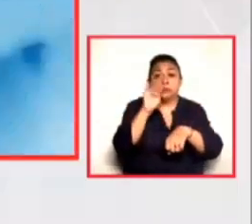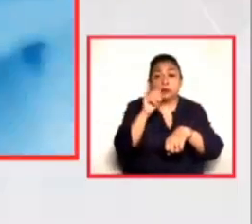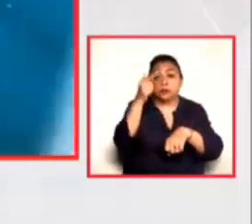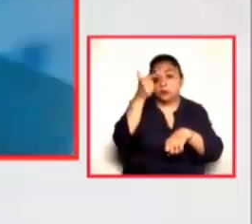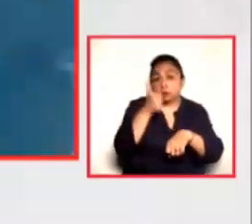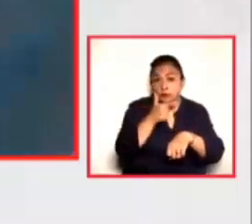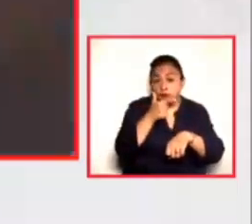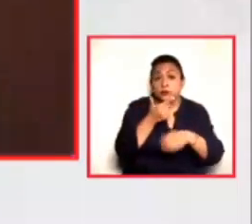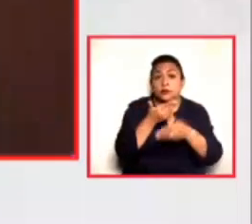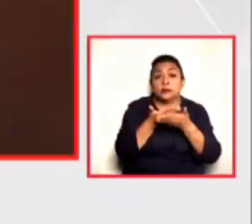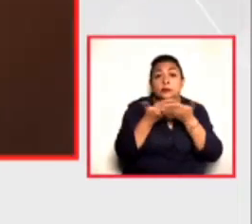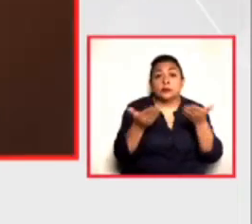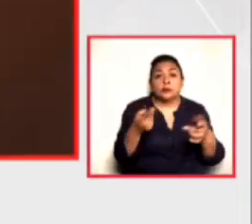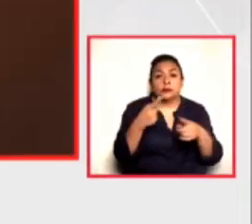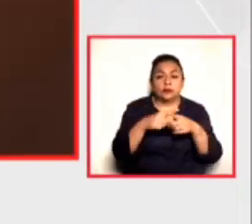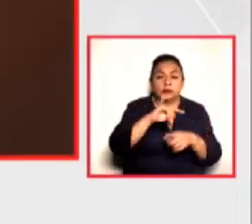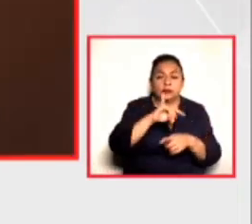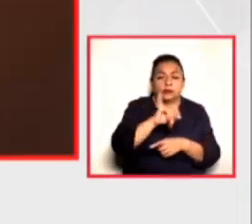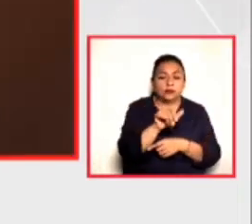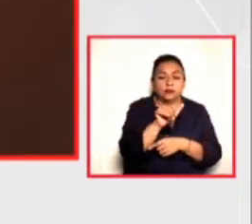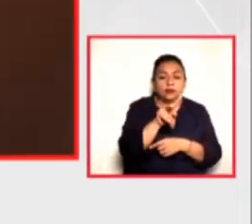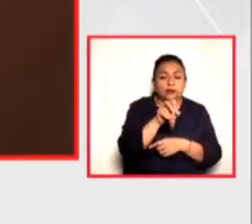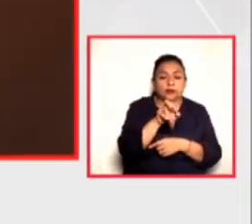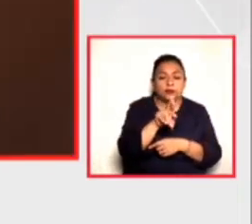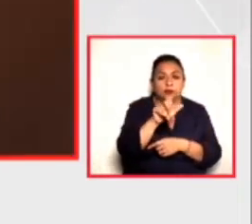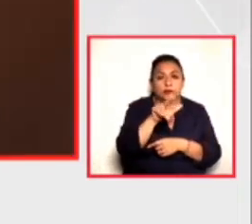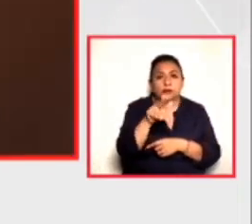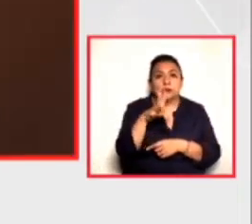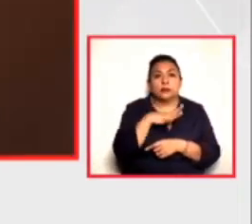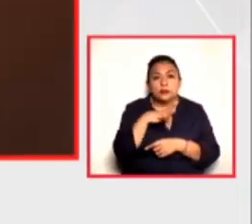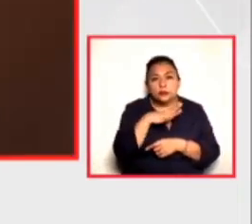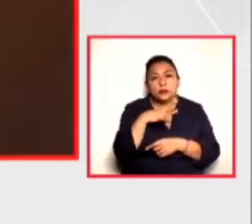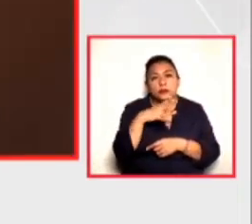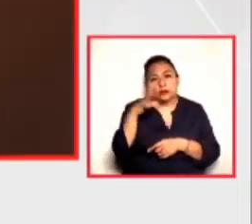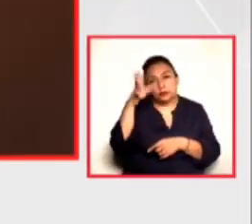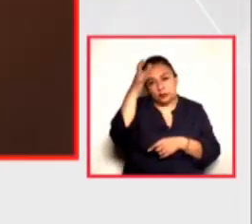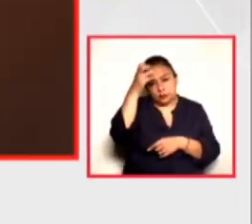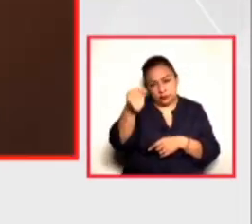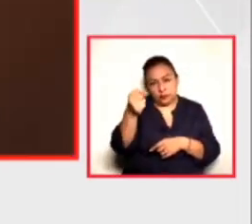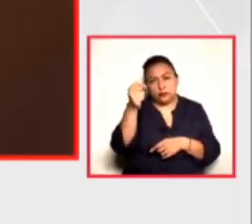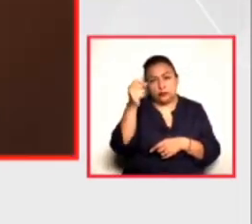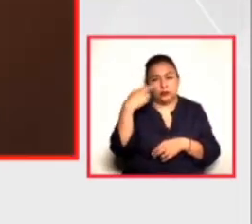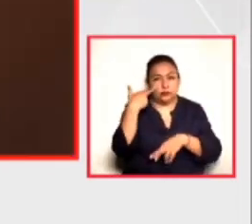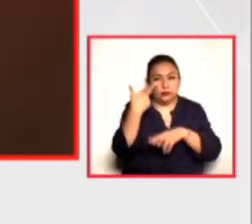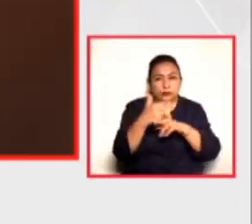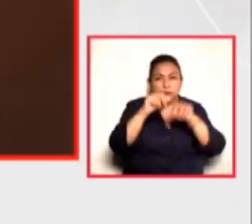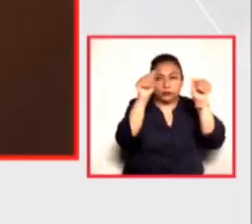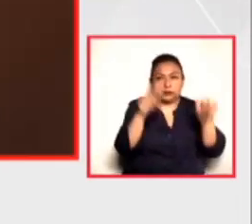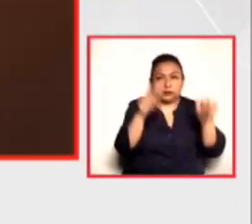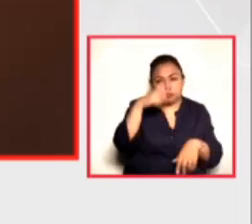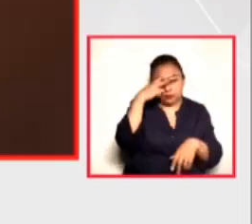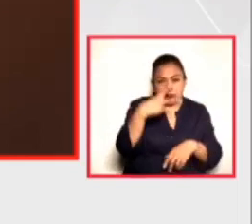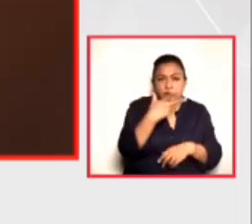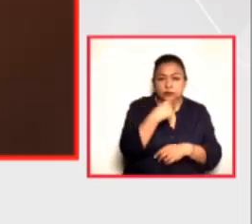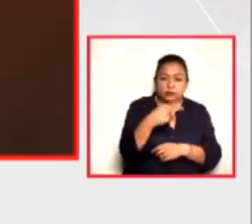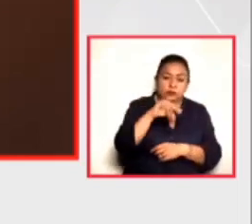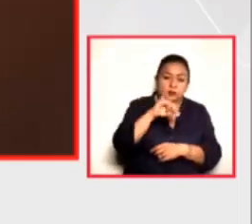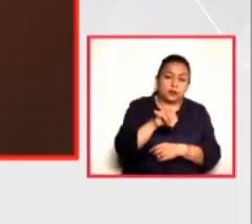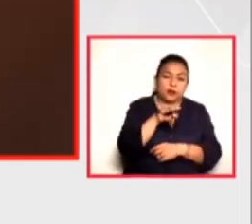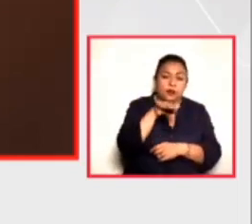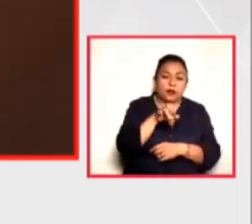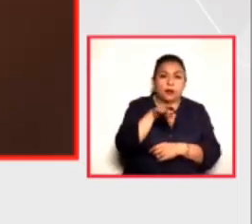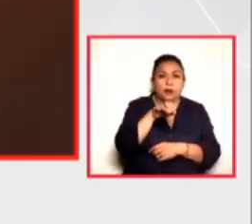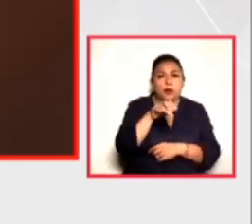ocasión, Javier Aranda Luna recibe al creador del concepto curatorial de arte mexicano, Jaime Moreno, para hablar sobre el pintor y escultor